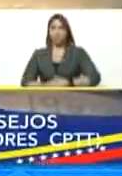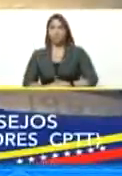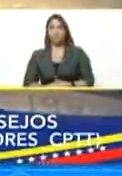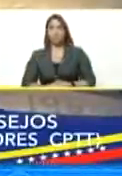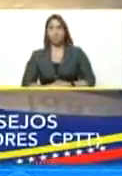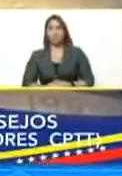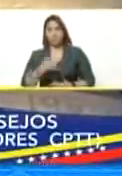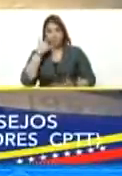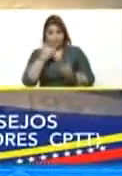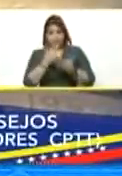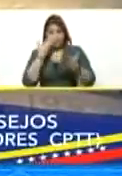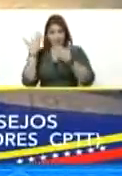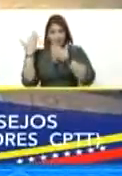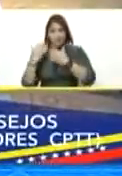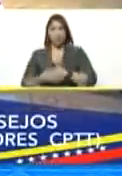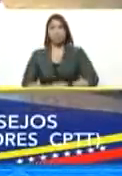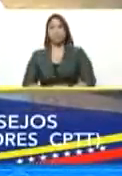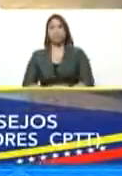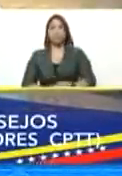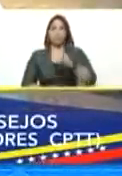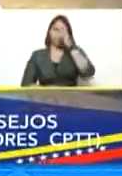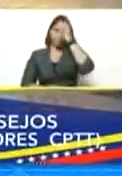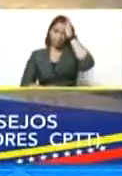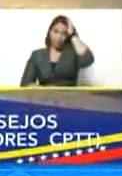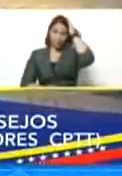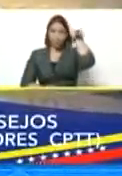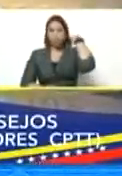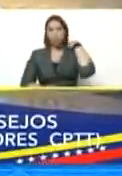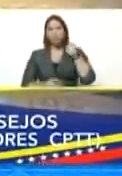Miren lo que llegó aquí. ¿Cómo era la canción, Cilia?